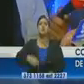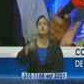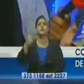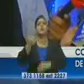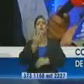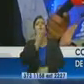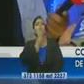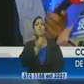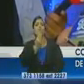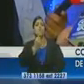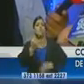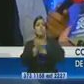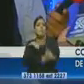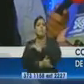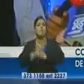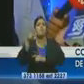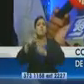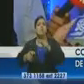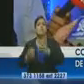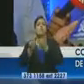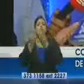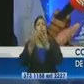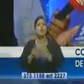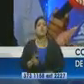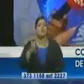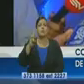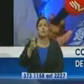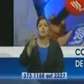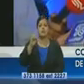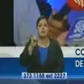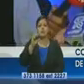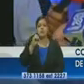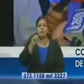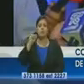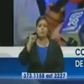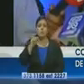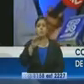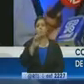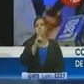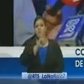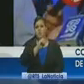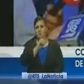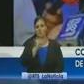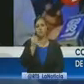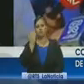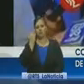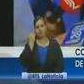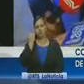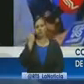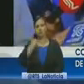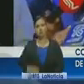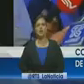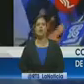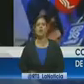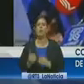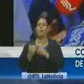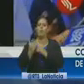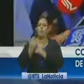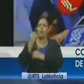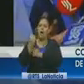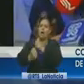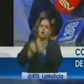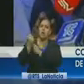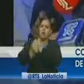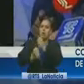habitantes, que lo único que producíamos eran naranjas, ahora un país con 8, casi 9 millones de habitantes que producimos